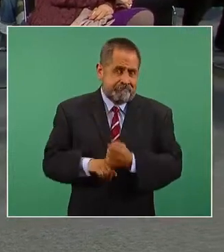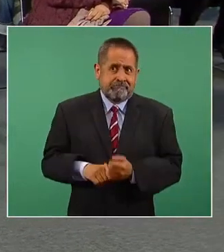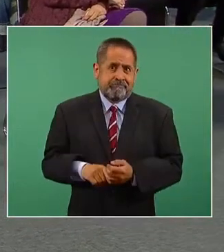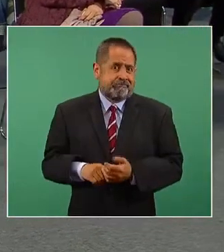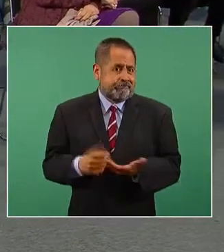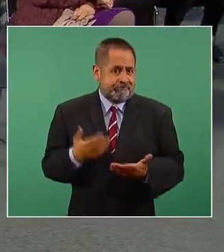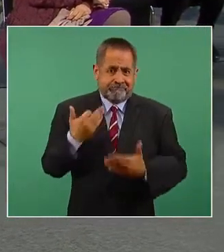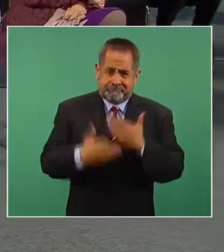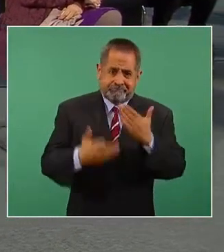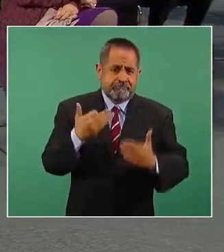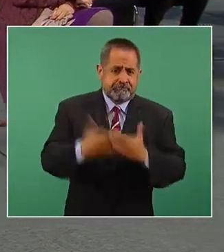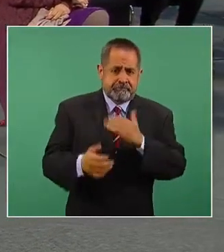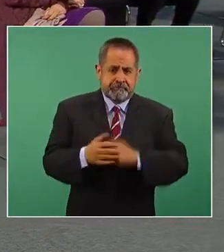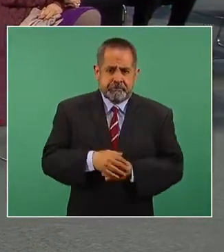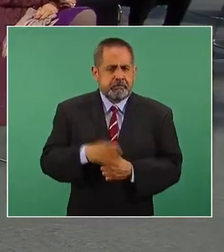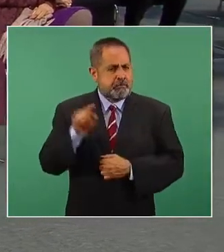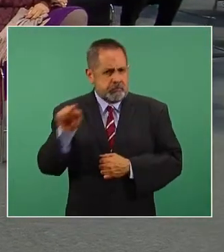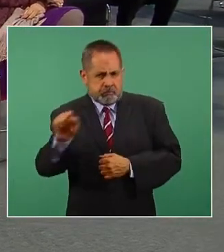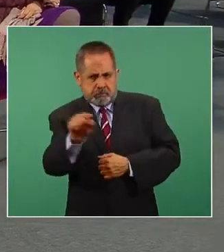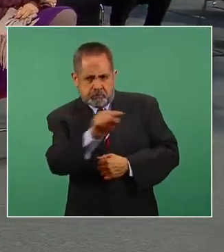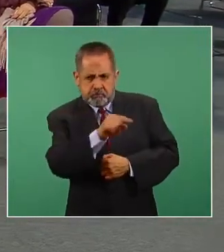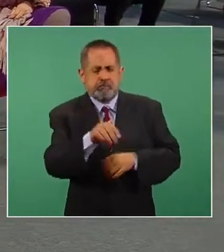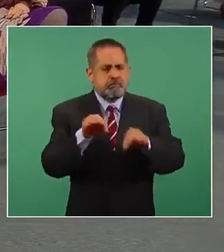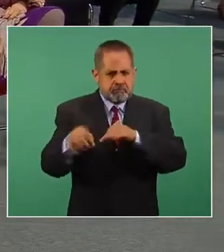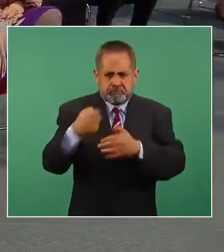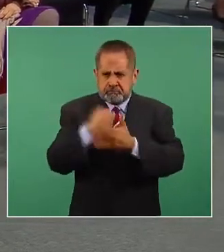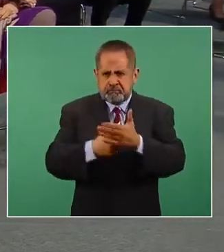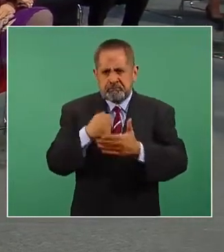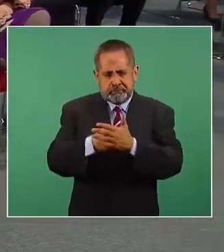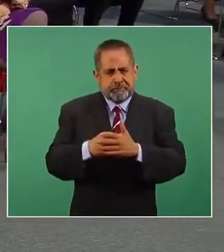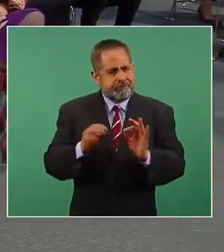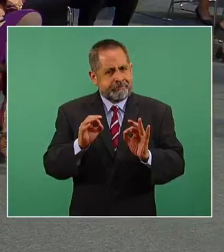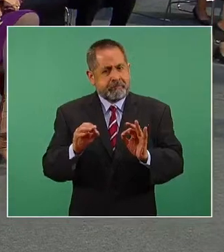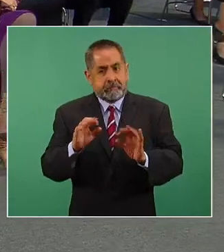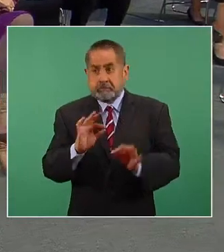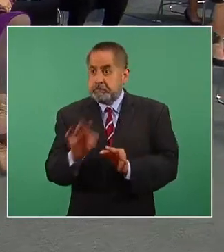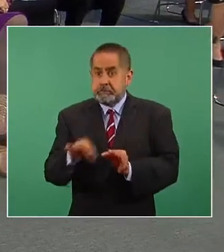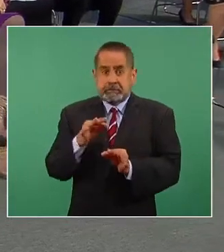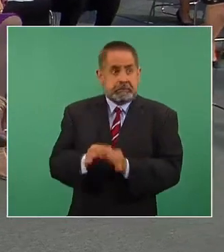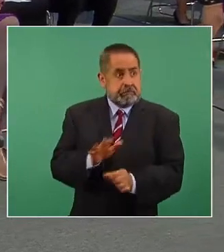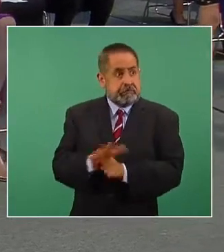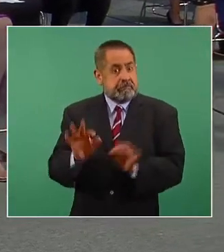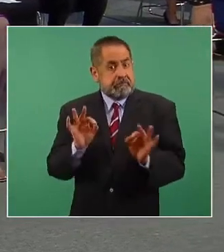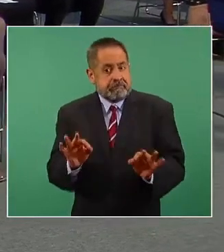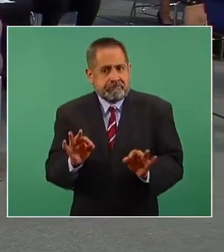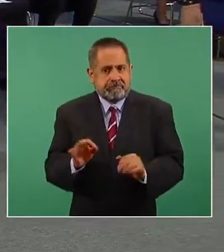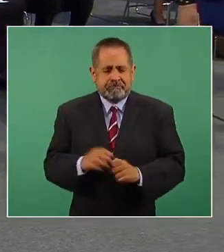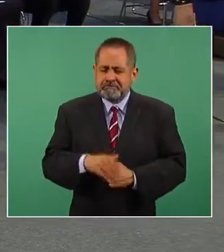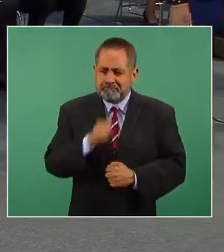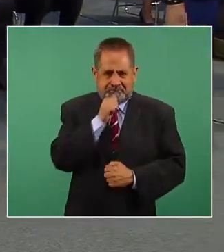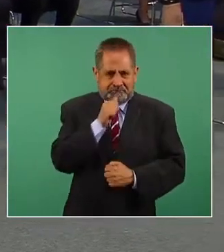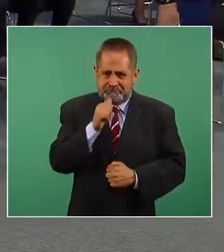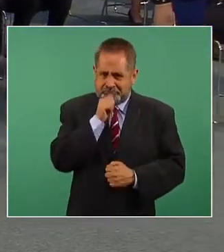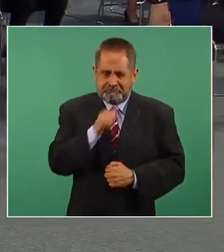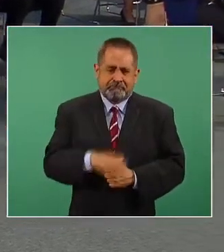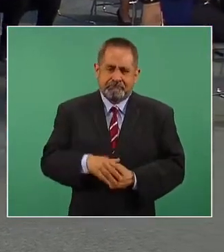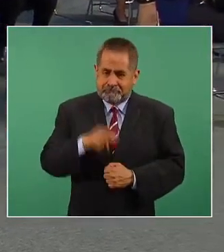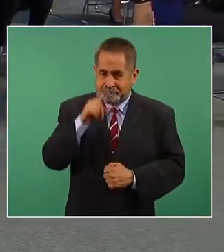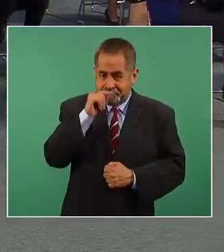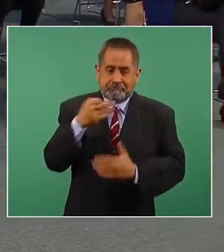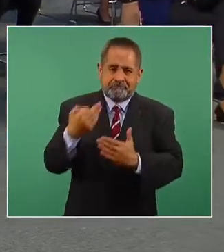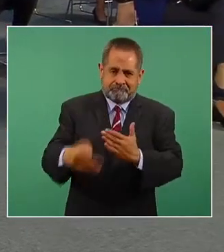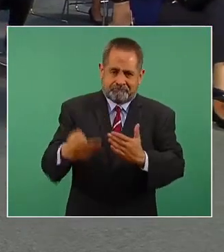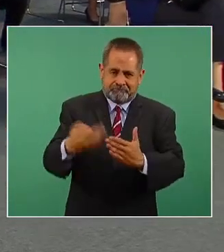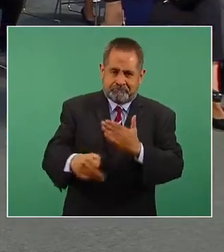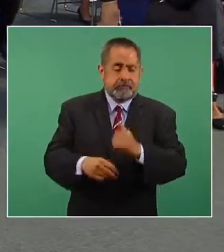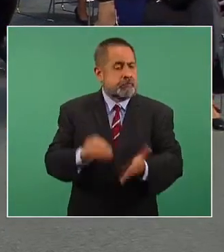es digno de celebrarse, aun cuando no sea todavía suficiente. Tenemos una deuda con las